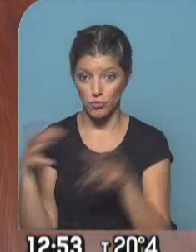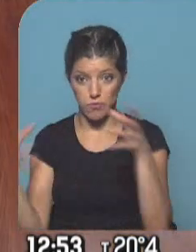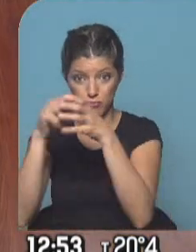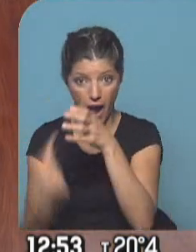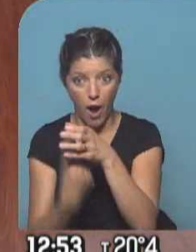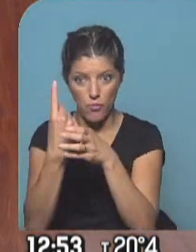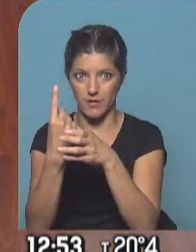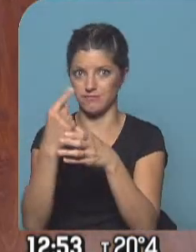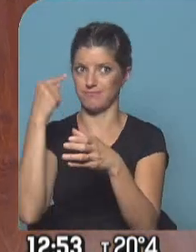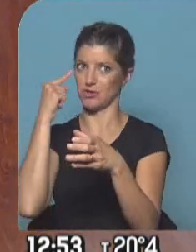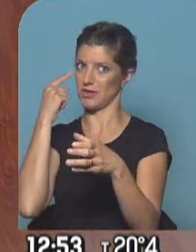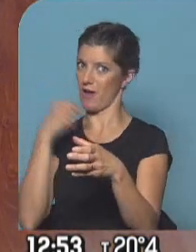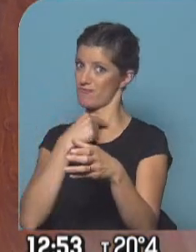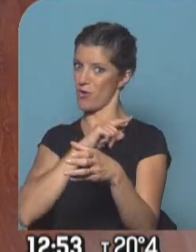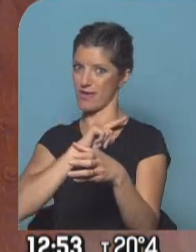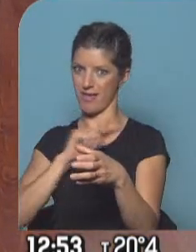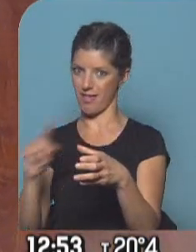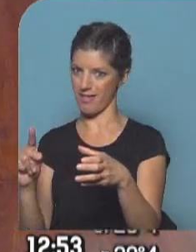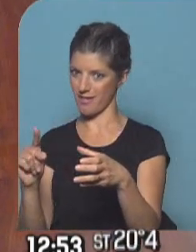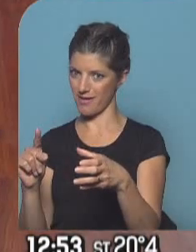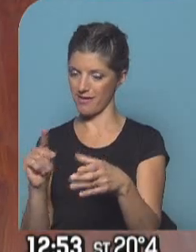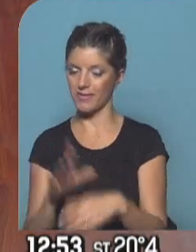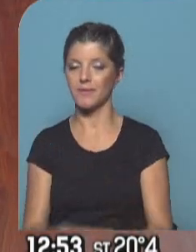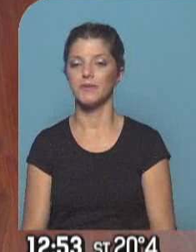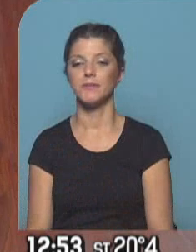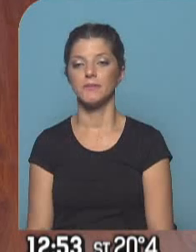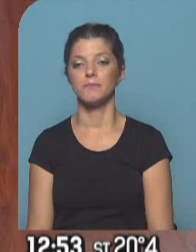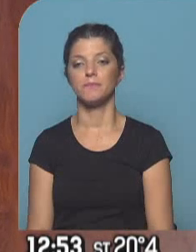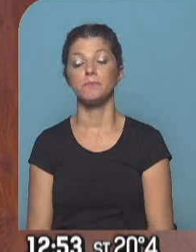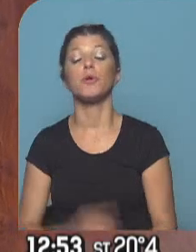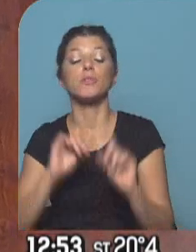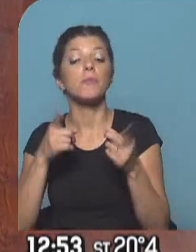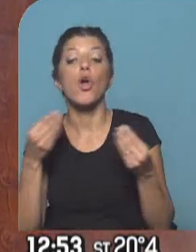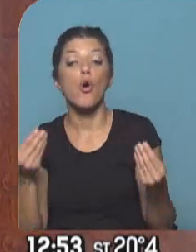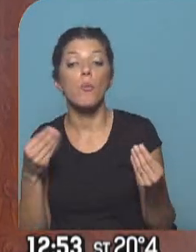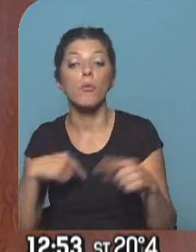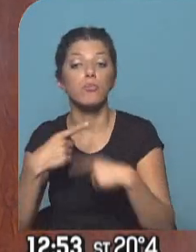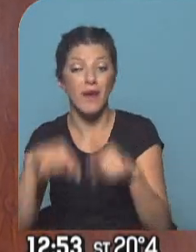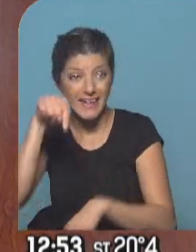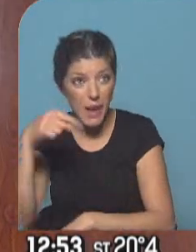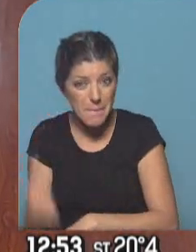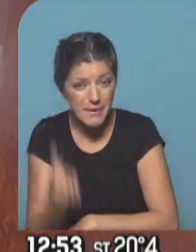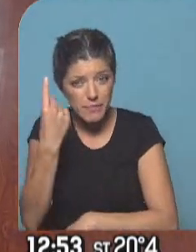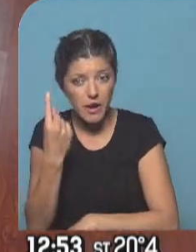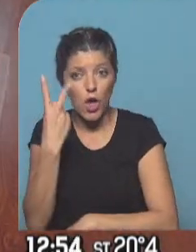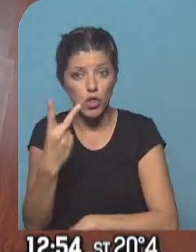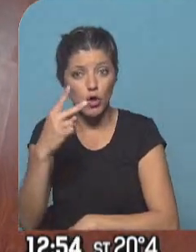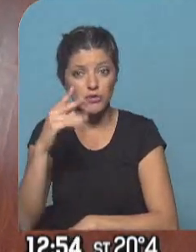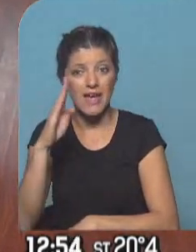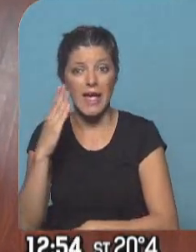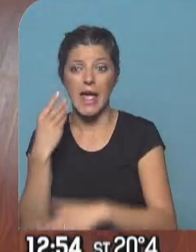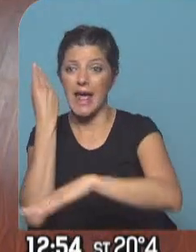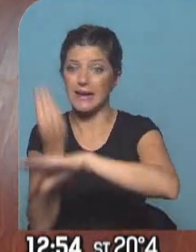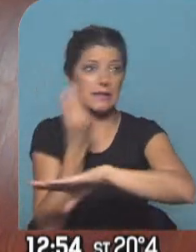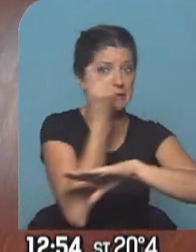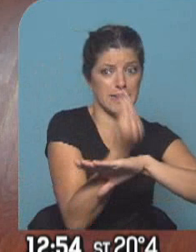vecinos precisamente estén ambicionando en este momento, pero al mismo tiempo cómo se sostiene. Es la primera vez que tenemos dos líderes tan imprevisibles, o